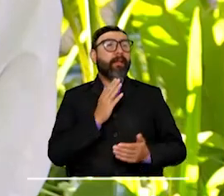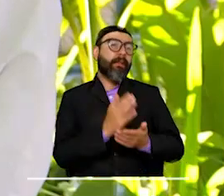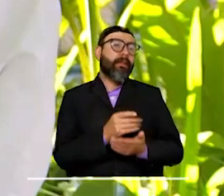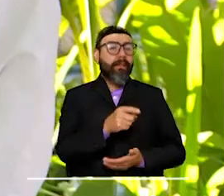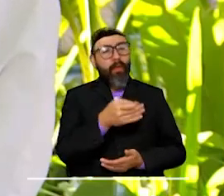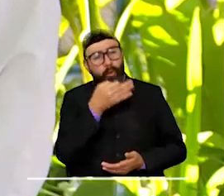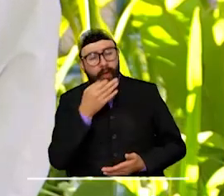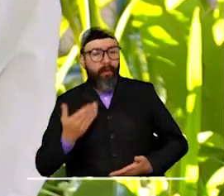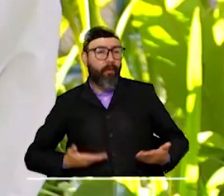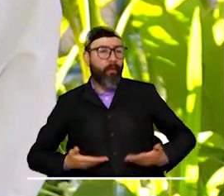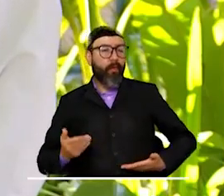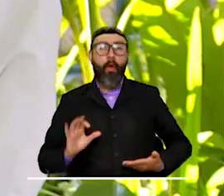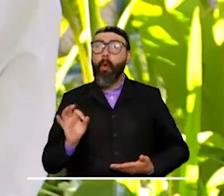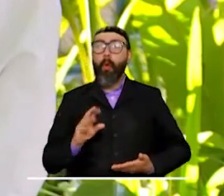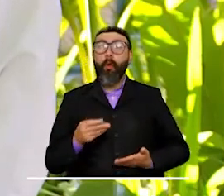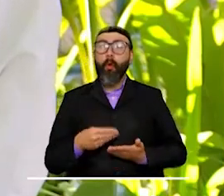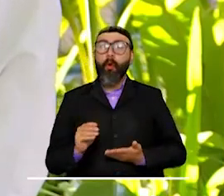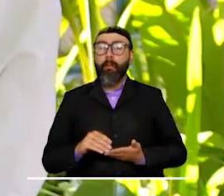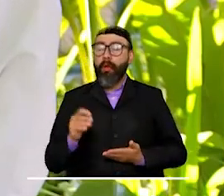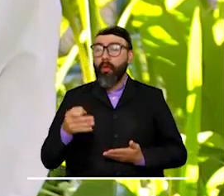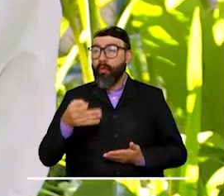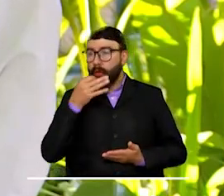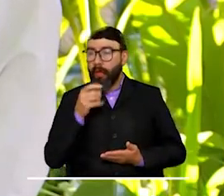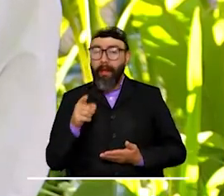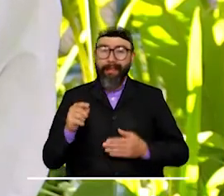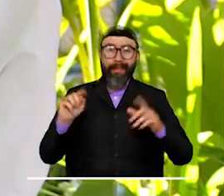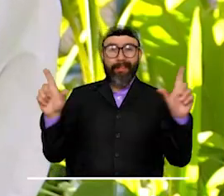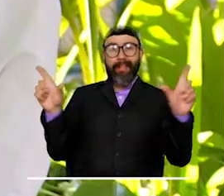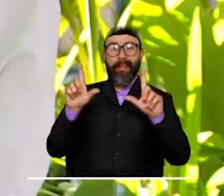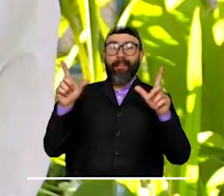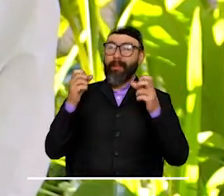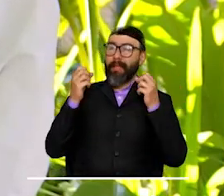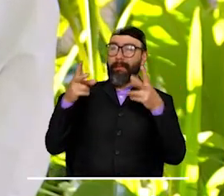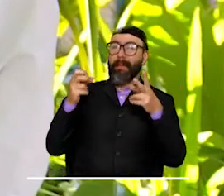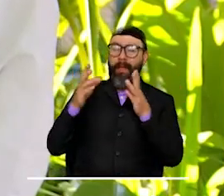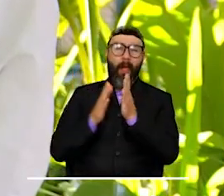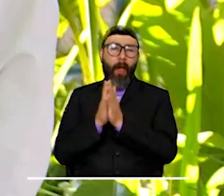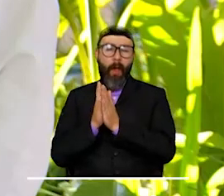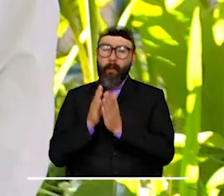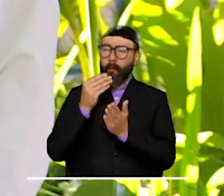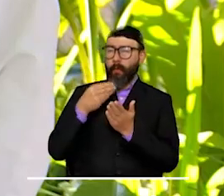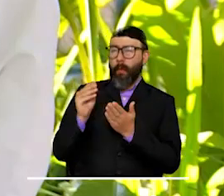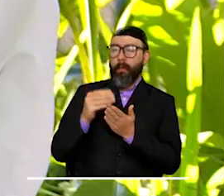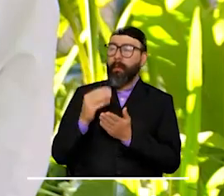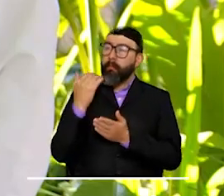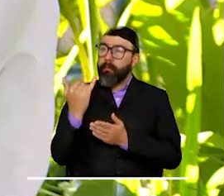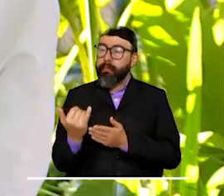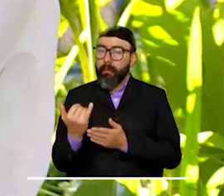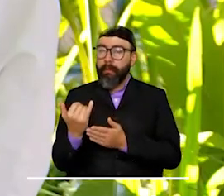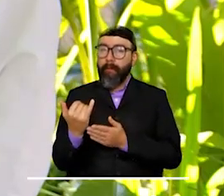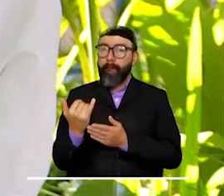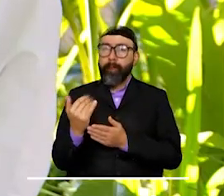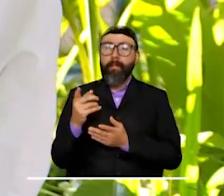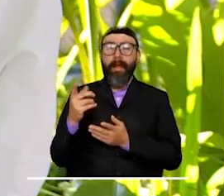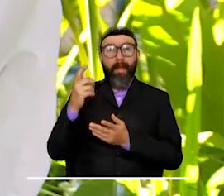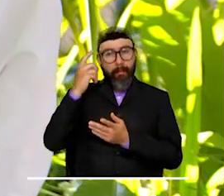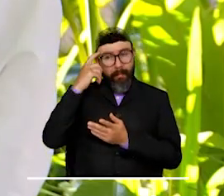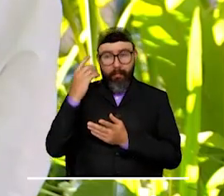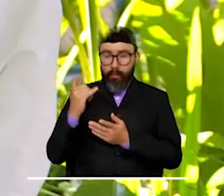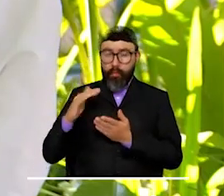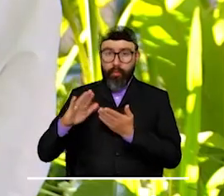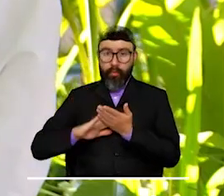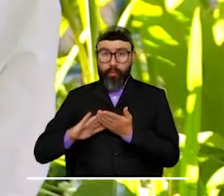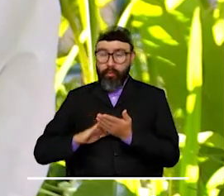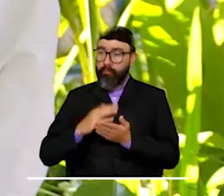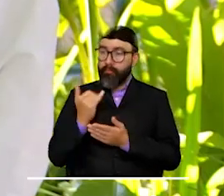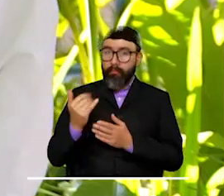o compran un medicamento que sale por televisión y ya piensan que pues esta es como la solución para sus problemas.